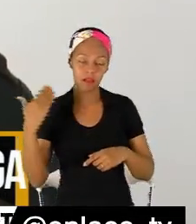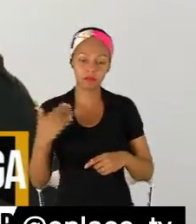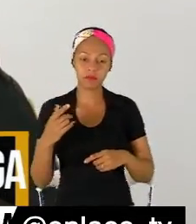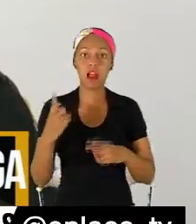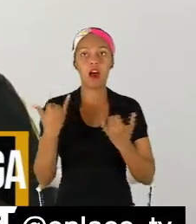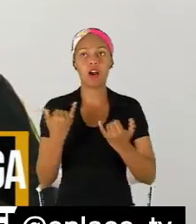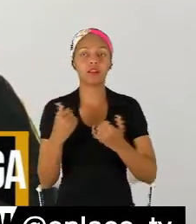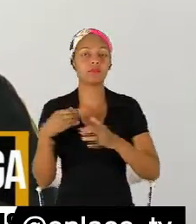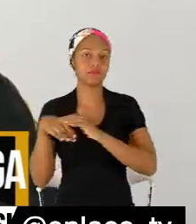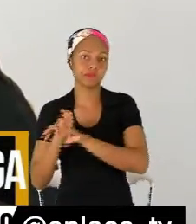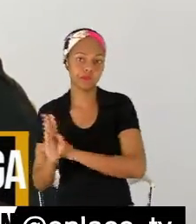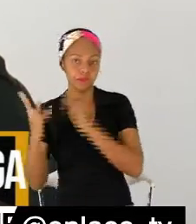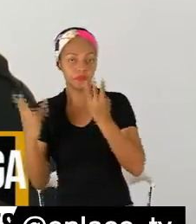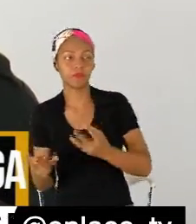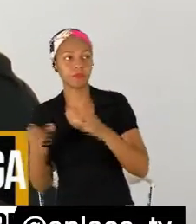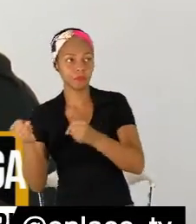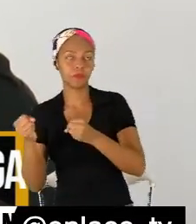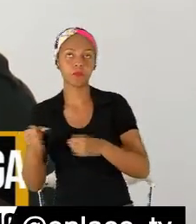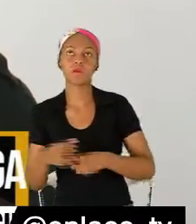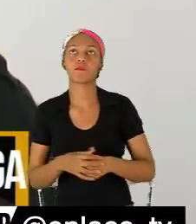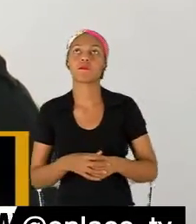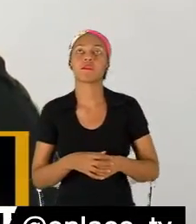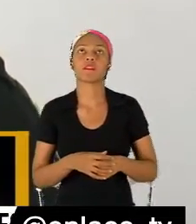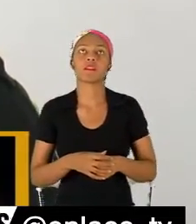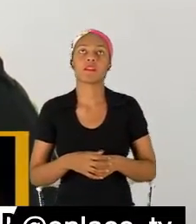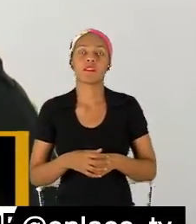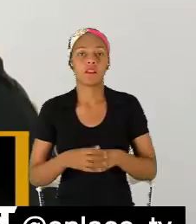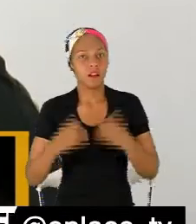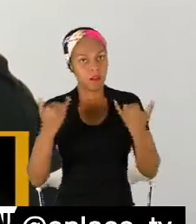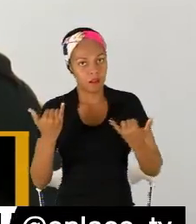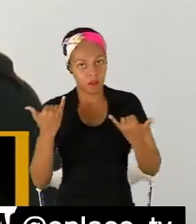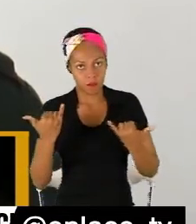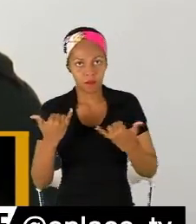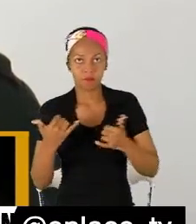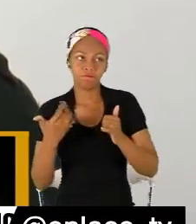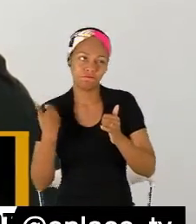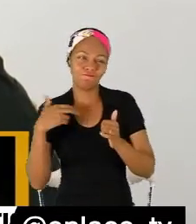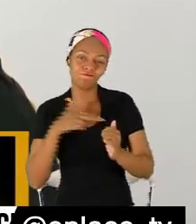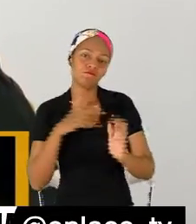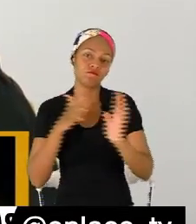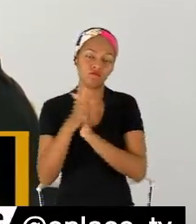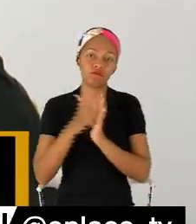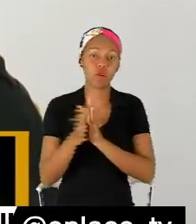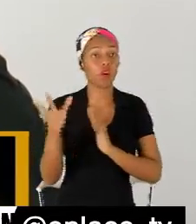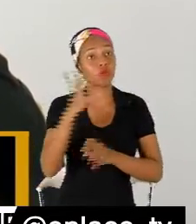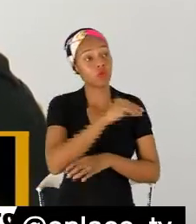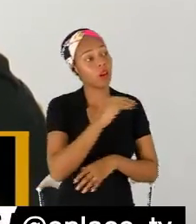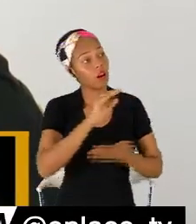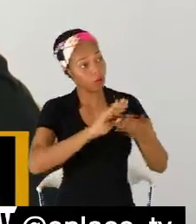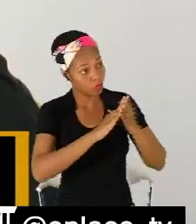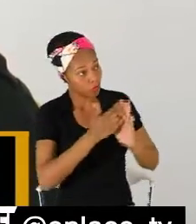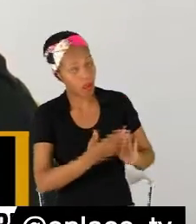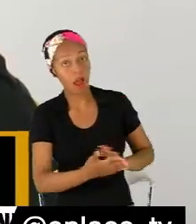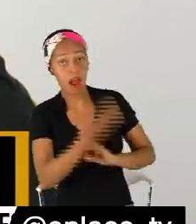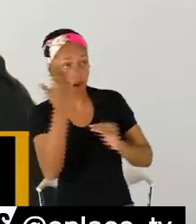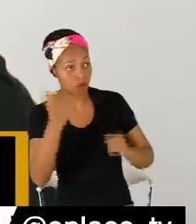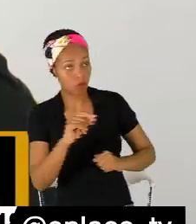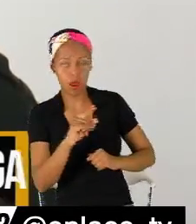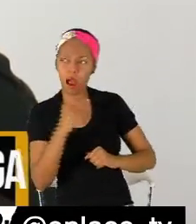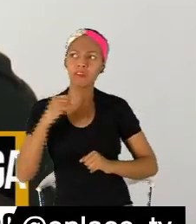aseguramiento. Con esto queremos demostrar nosotros la oportunidad que tiene la ciudadanía de darnos información